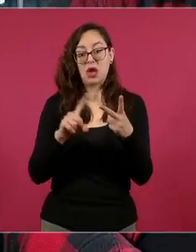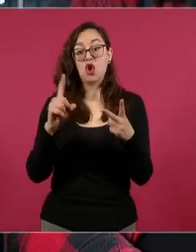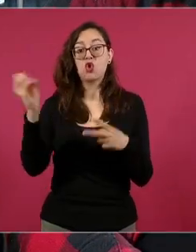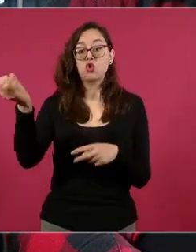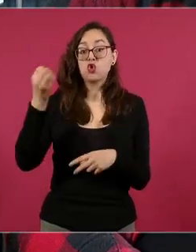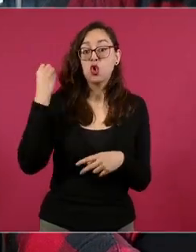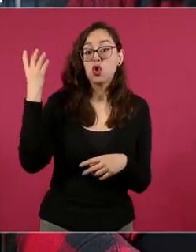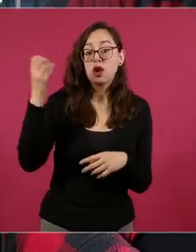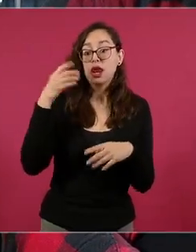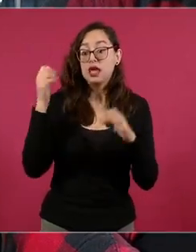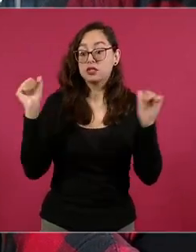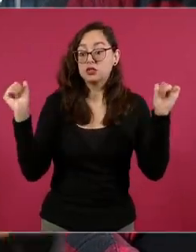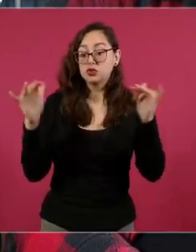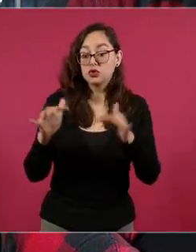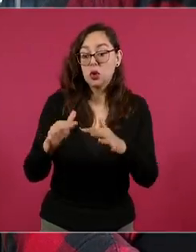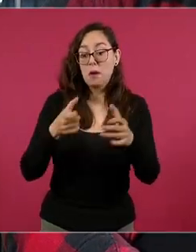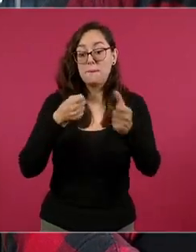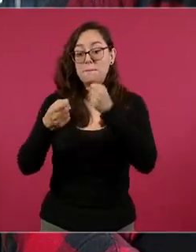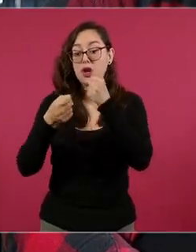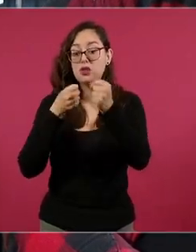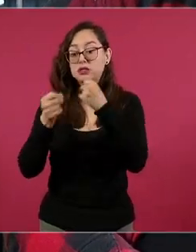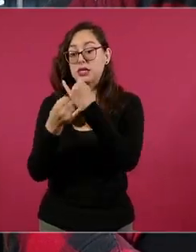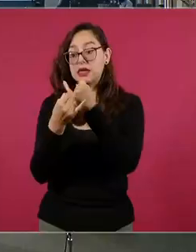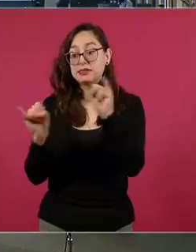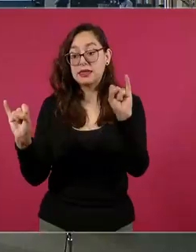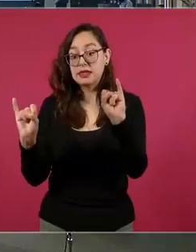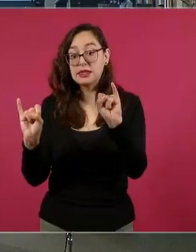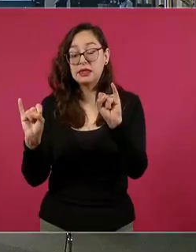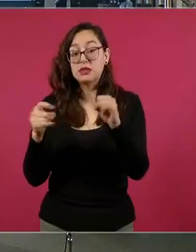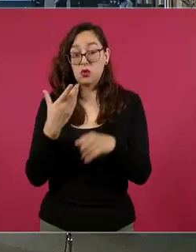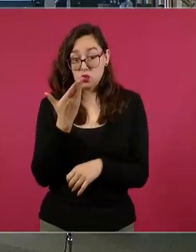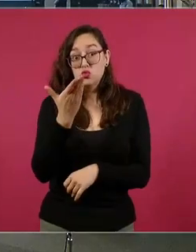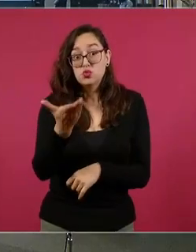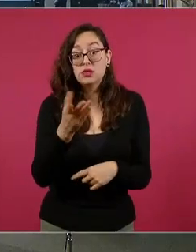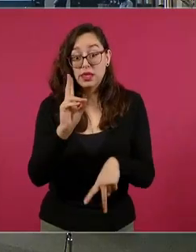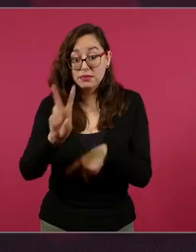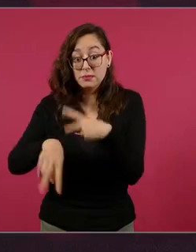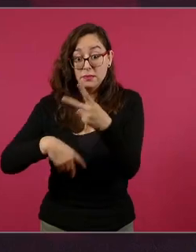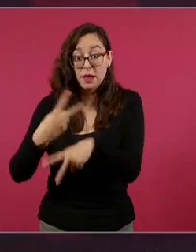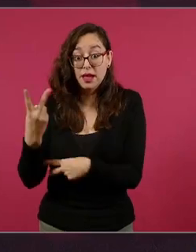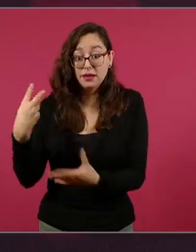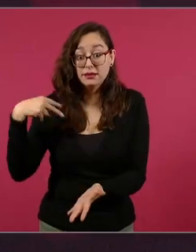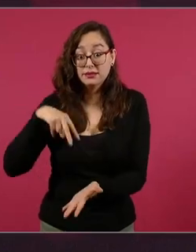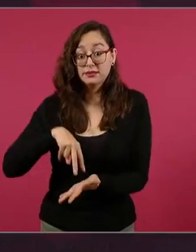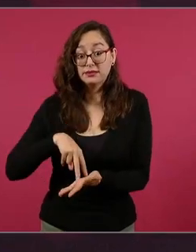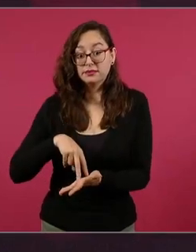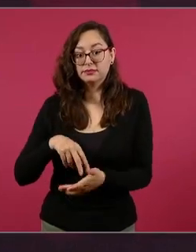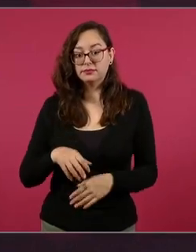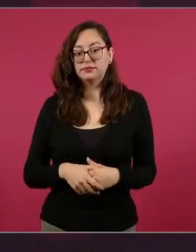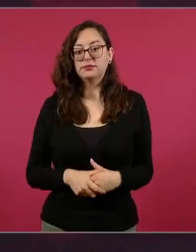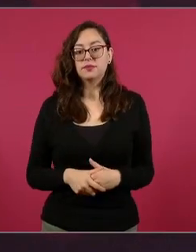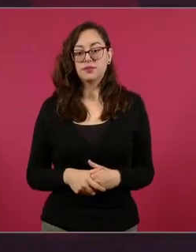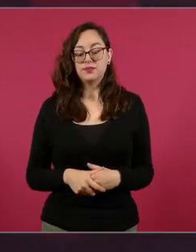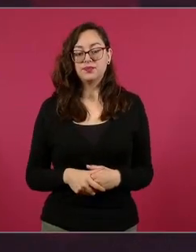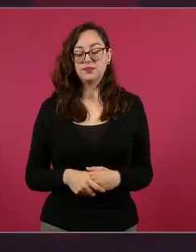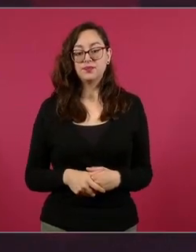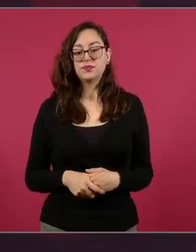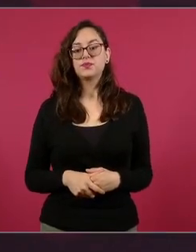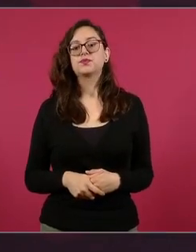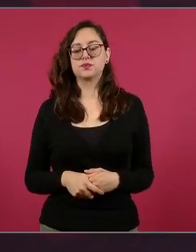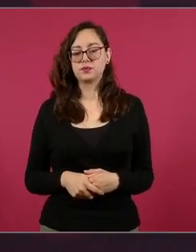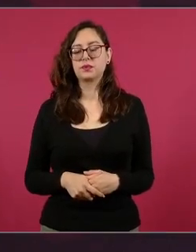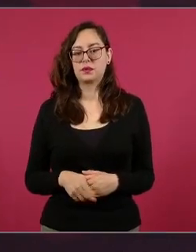usted personalmente, presidente? A finales de este mes tengo entendido. Sí, lo de Germán, para lo de la